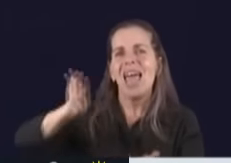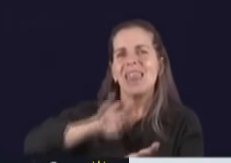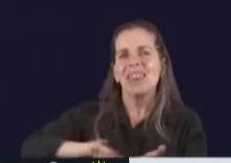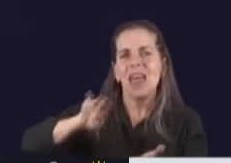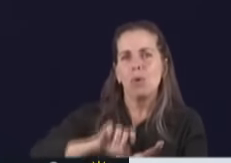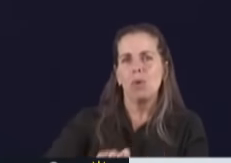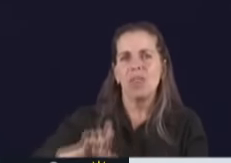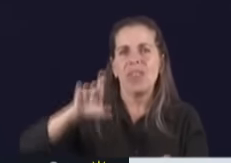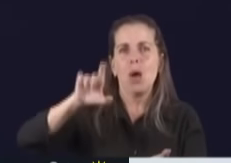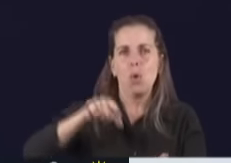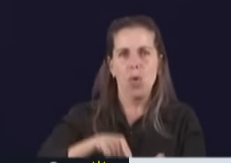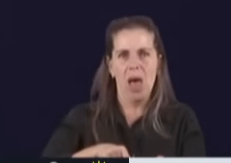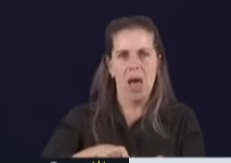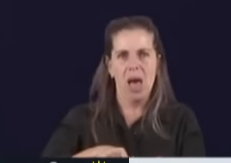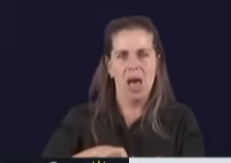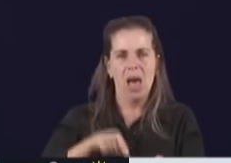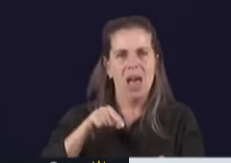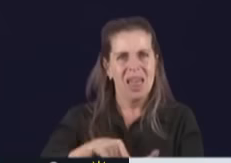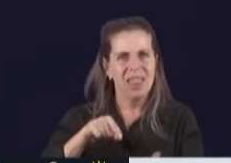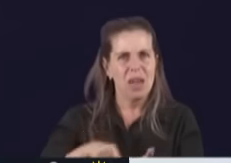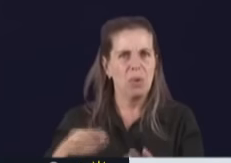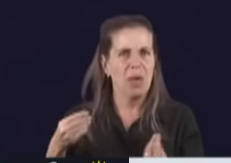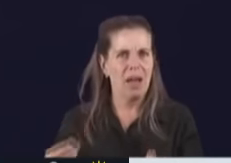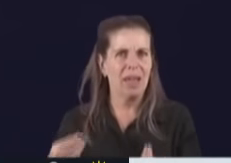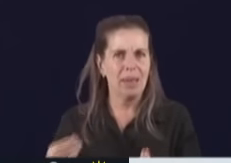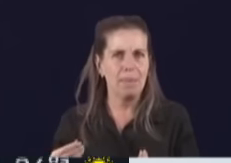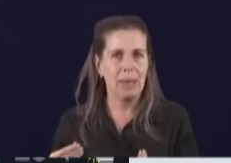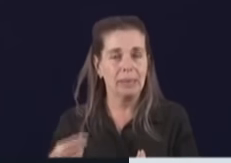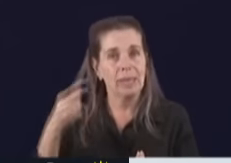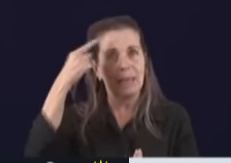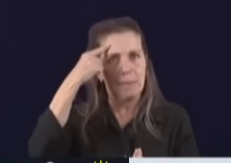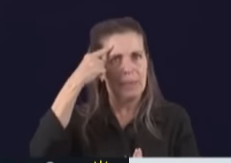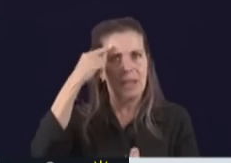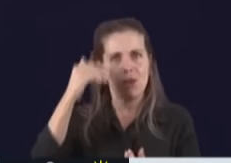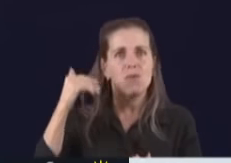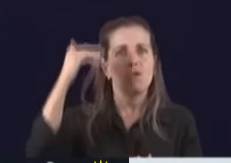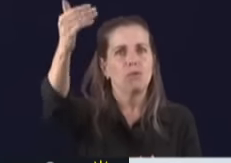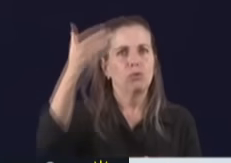que implica un sacrificio para las generaciones futuras,